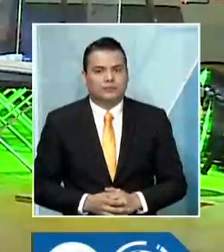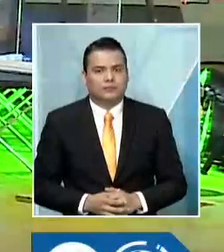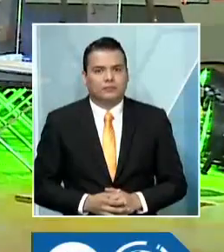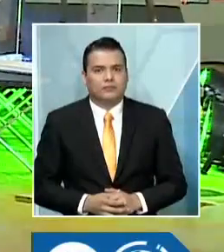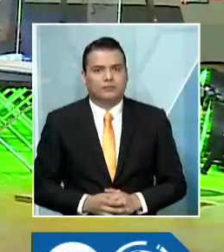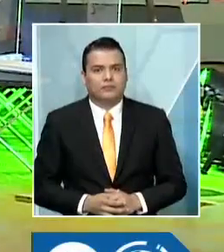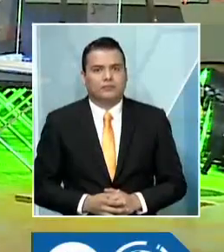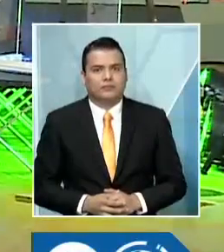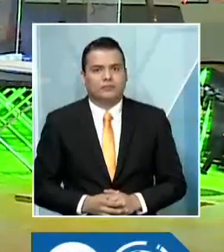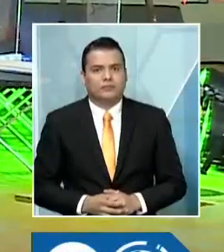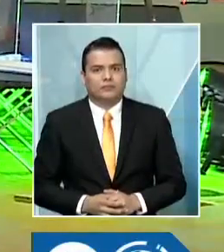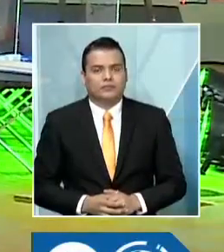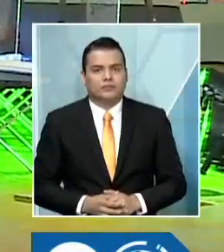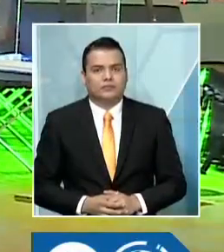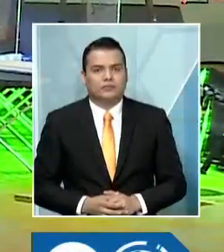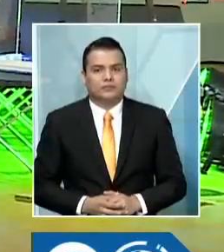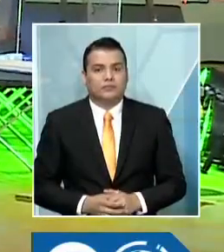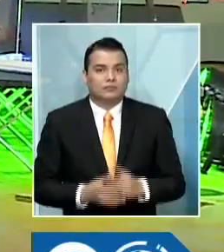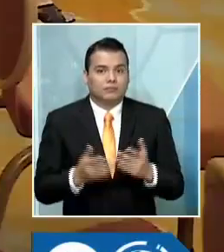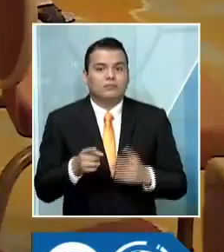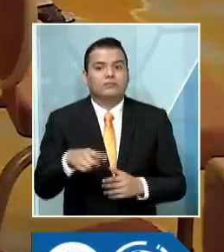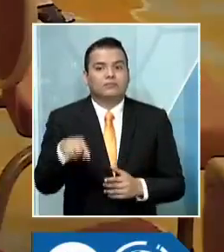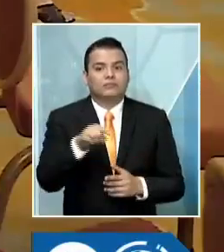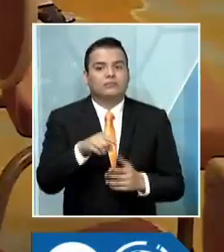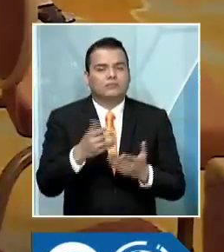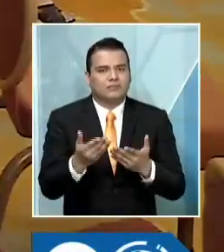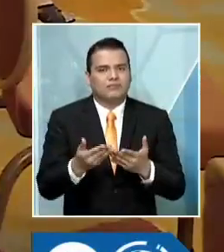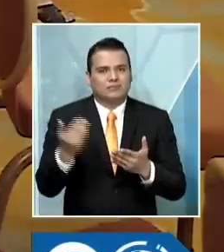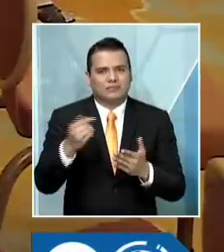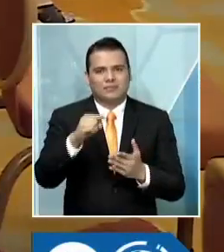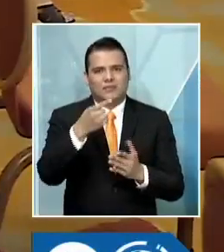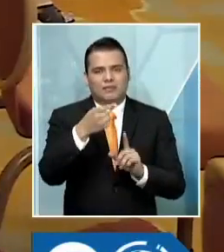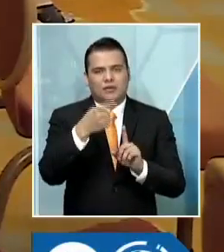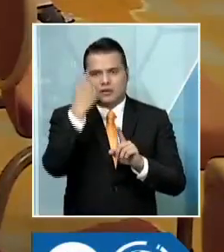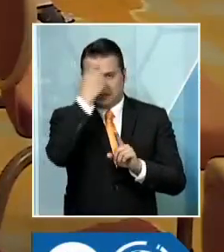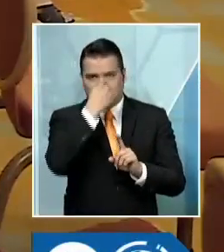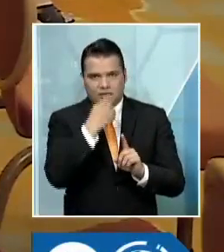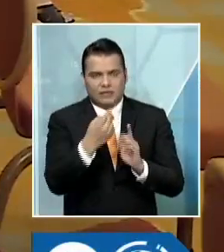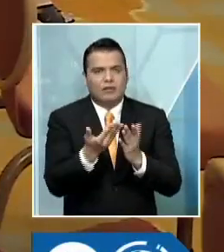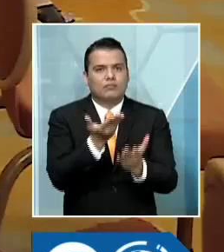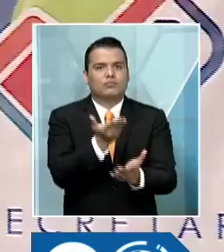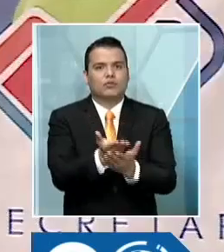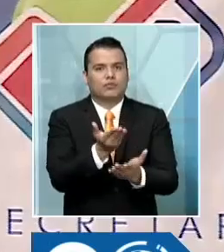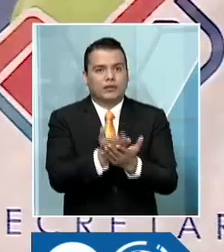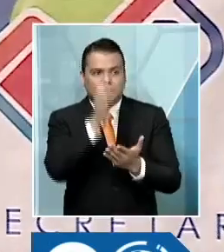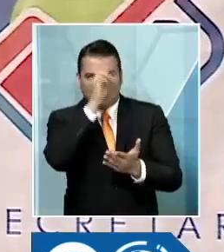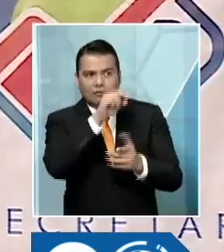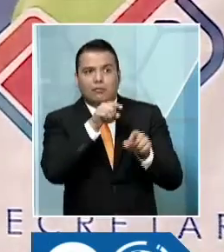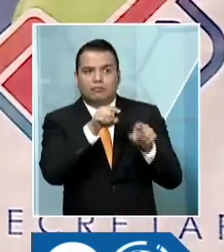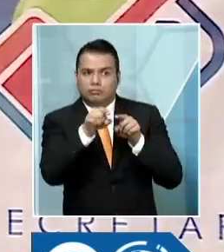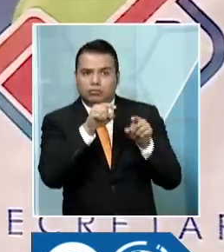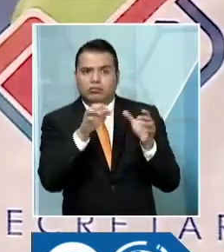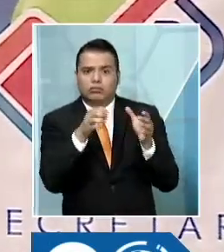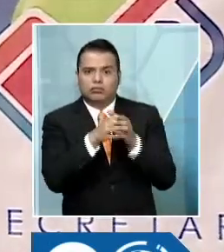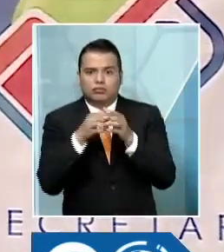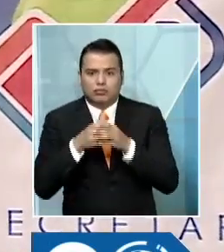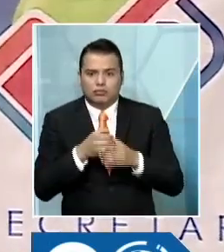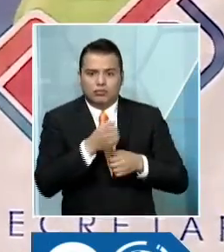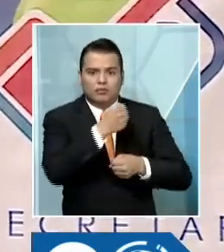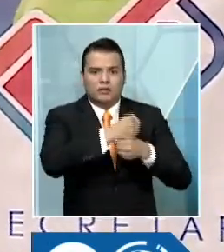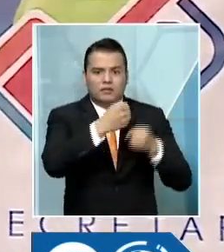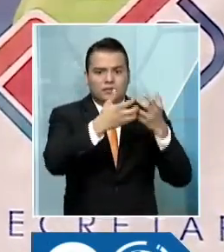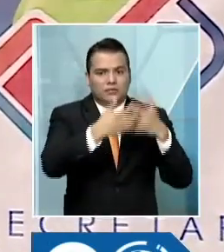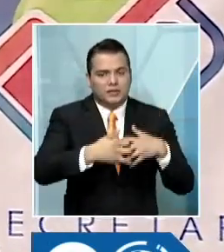país desde el levantamiento de la cuarentena establecida hasta el pasado 1 de septiembre y deja importantes conclusiones para el sector gremial y